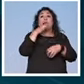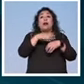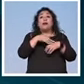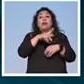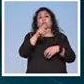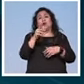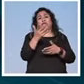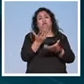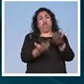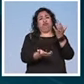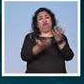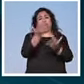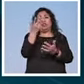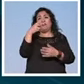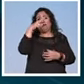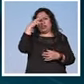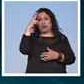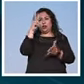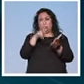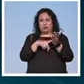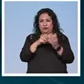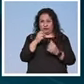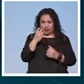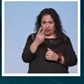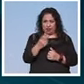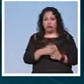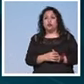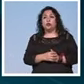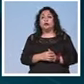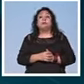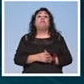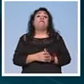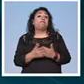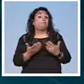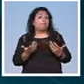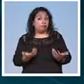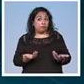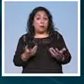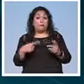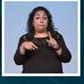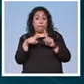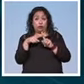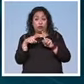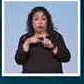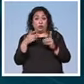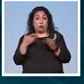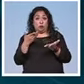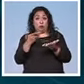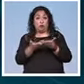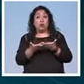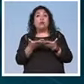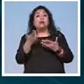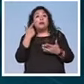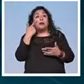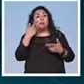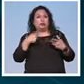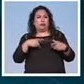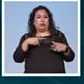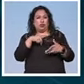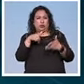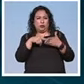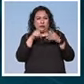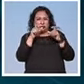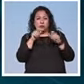los grandes incendios del verano de 2022. No obstante lo positivo de la iniciativa, ambientalistas